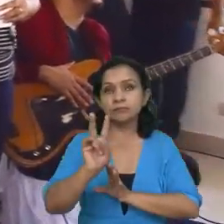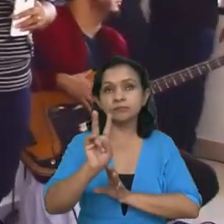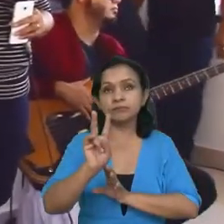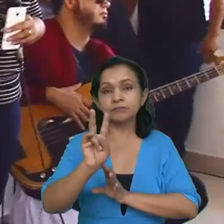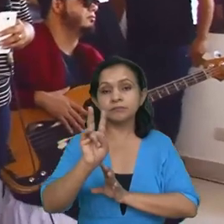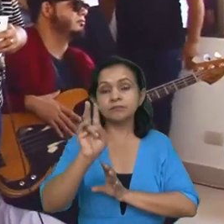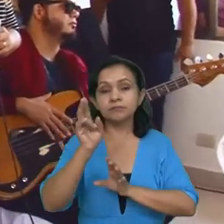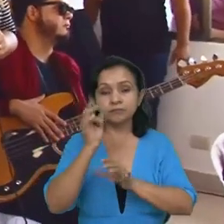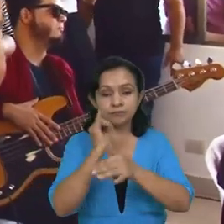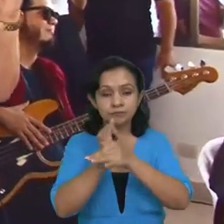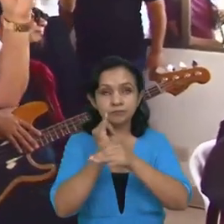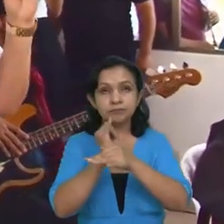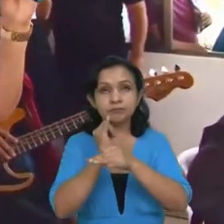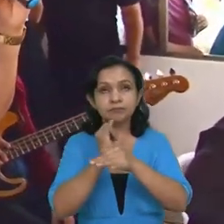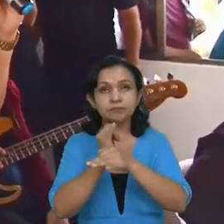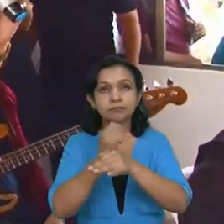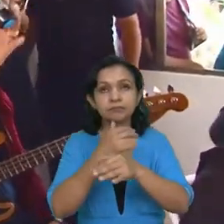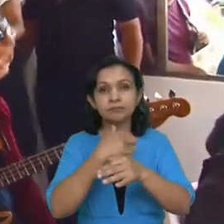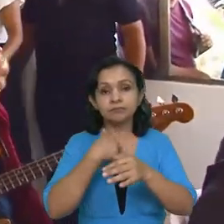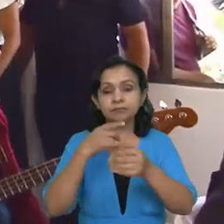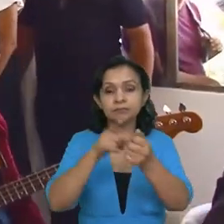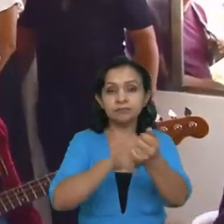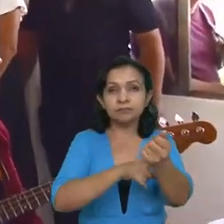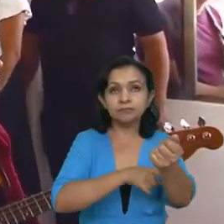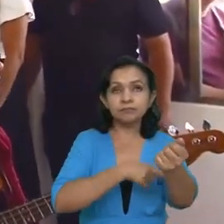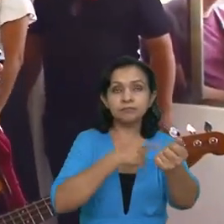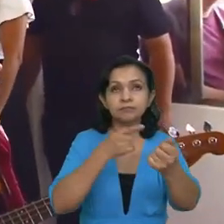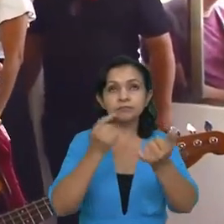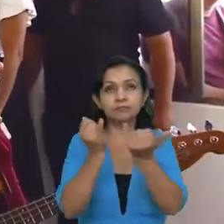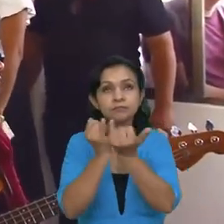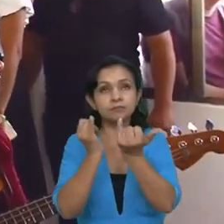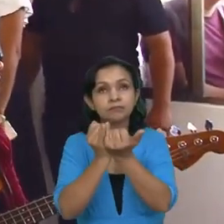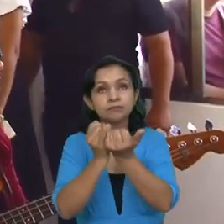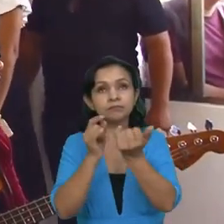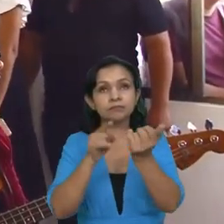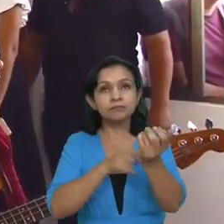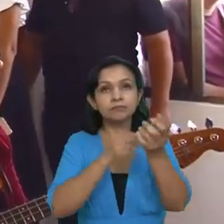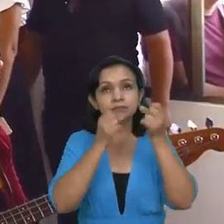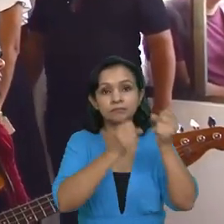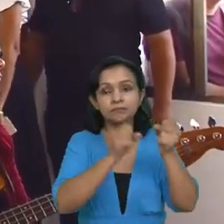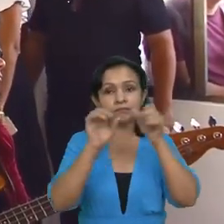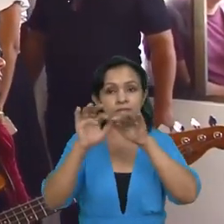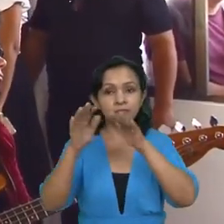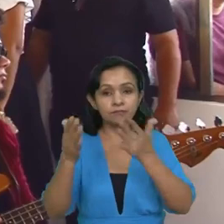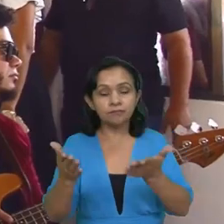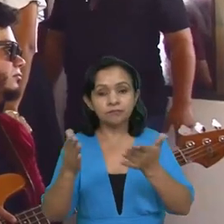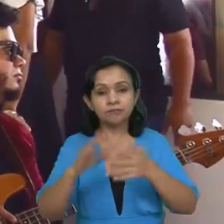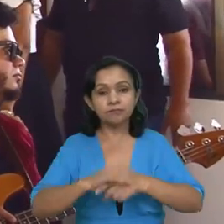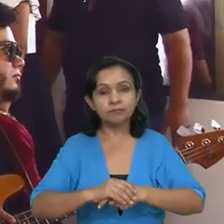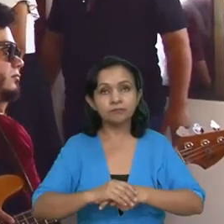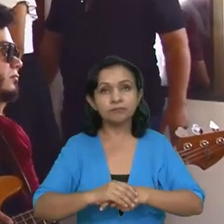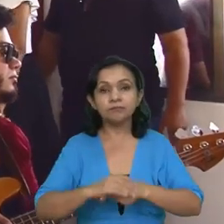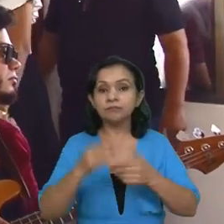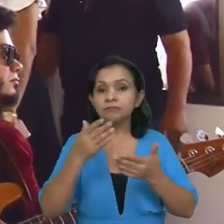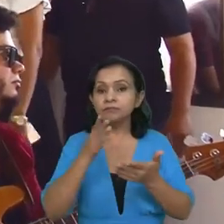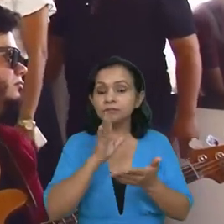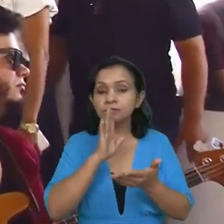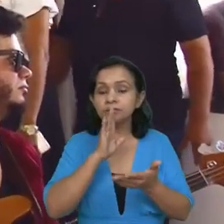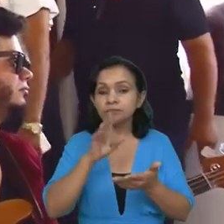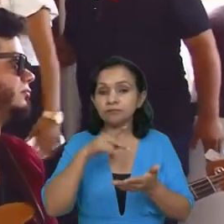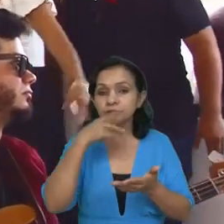esta es la capilla que también están inaugurando y la compañera reina rueda ofreció unas palabras de agradecimiento a la familia